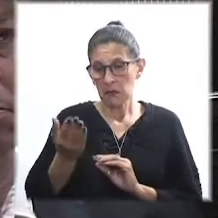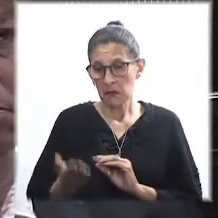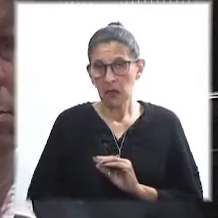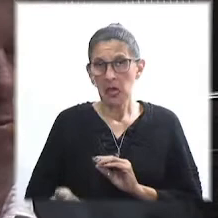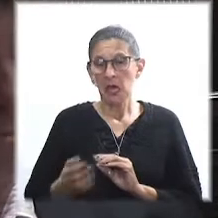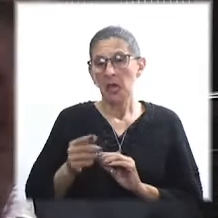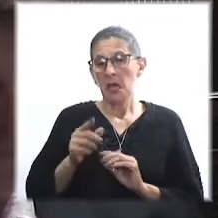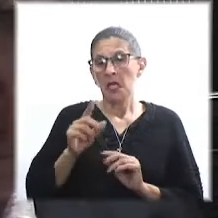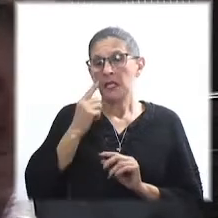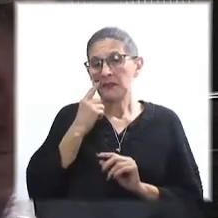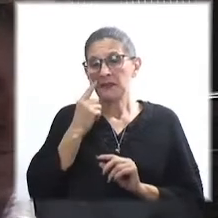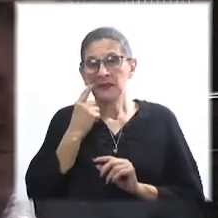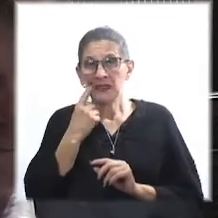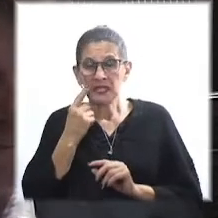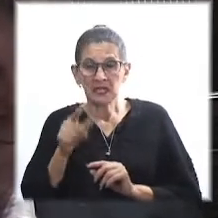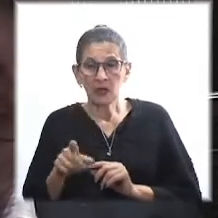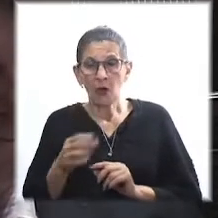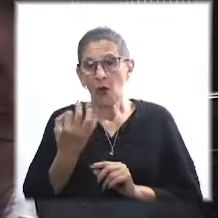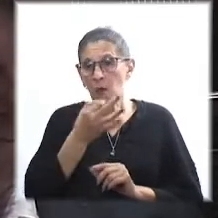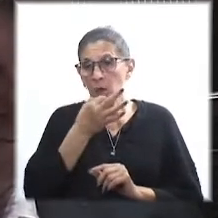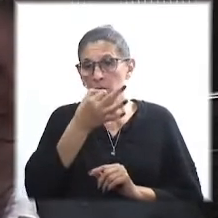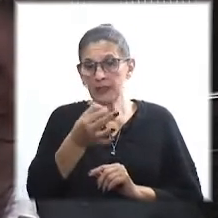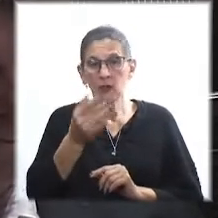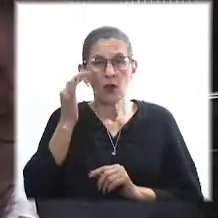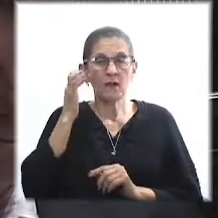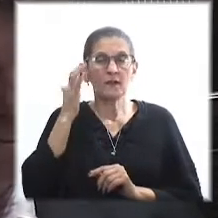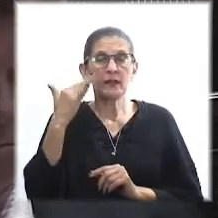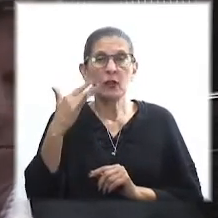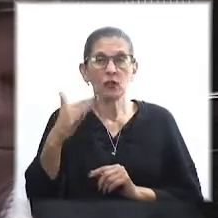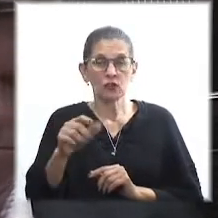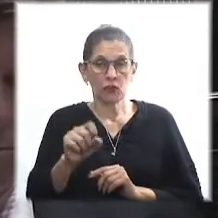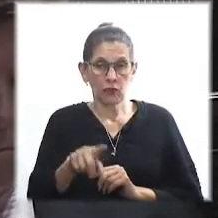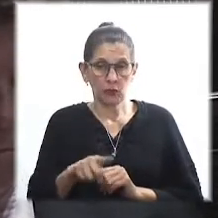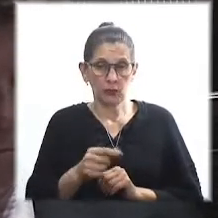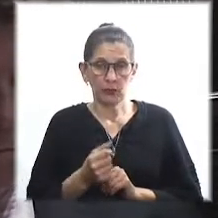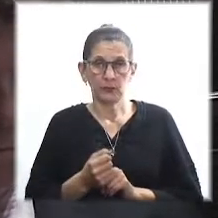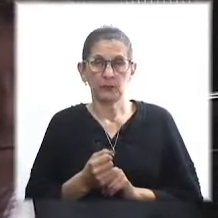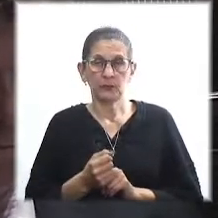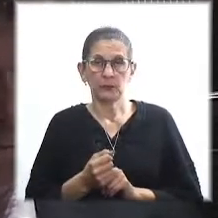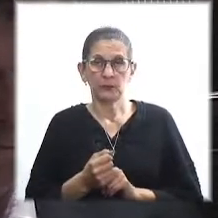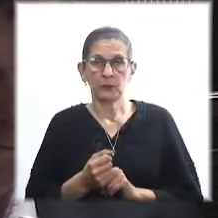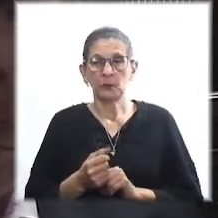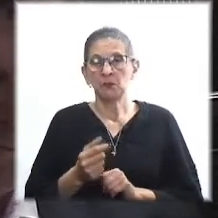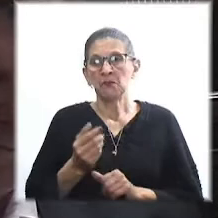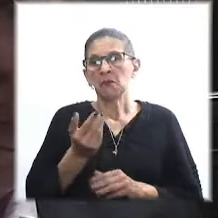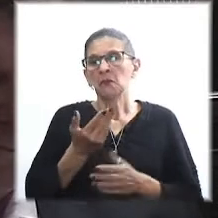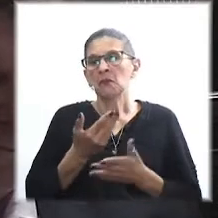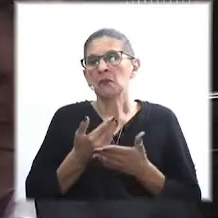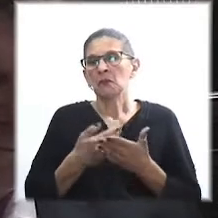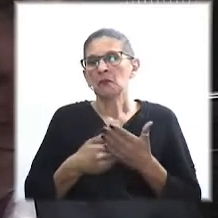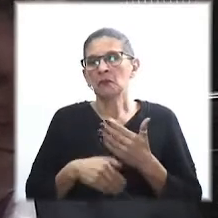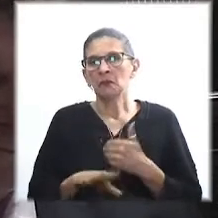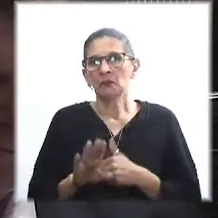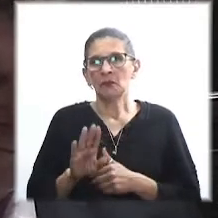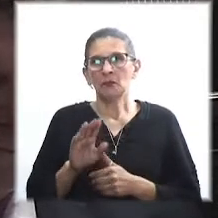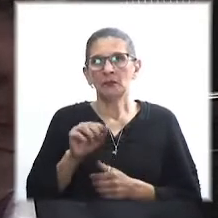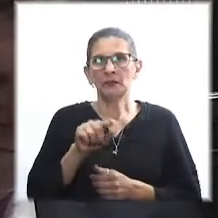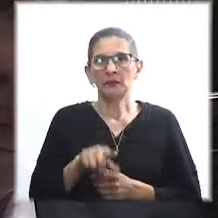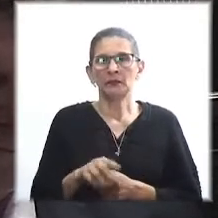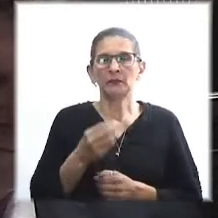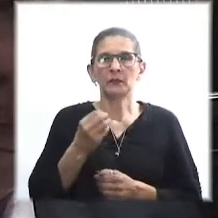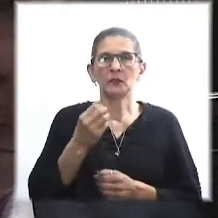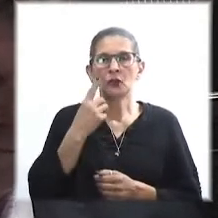y esa forma de vivir, como lo describía el filósofo maometano, fue lo que lo llevó